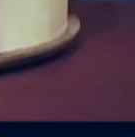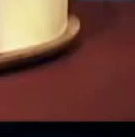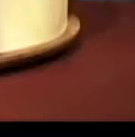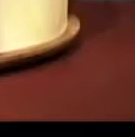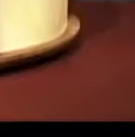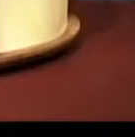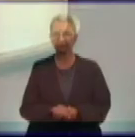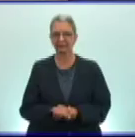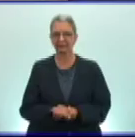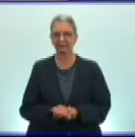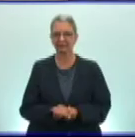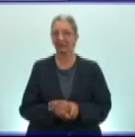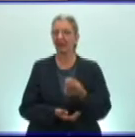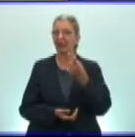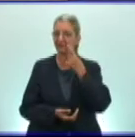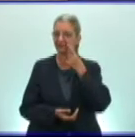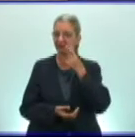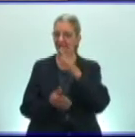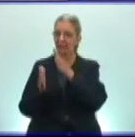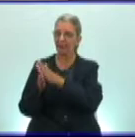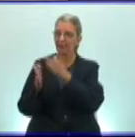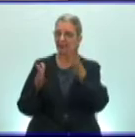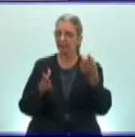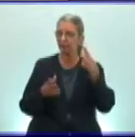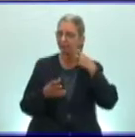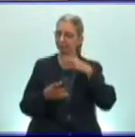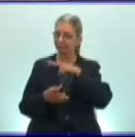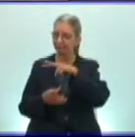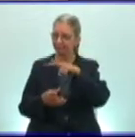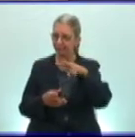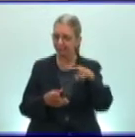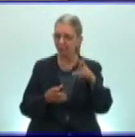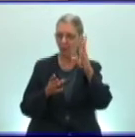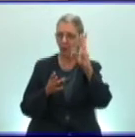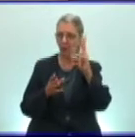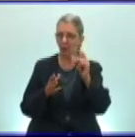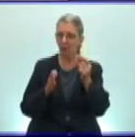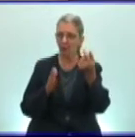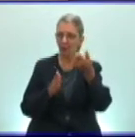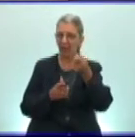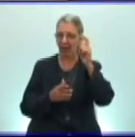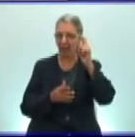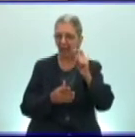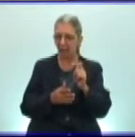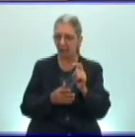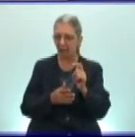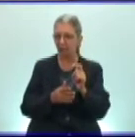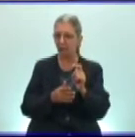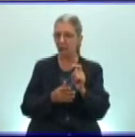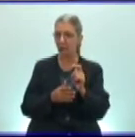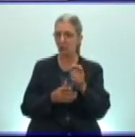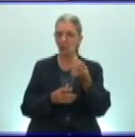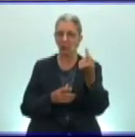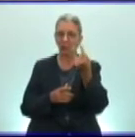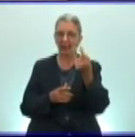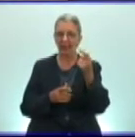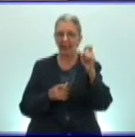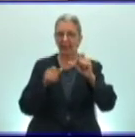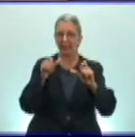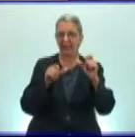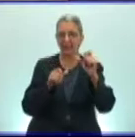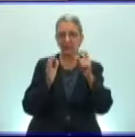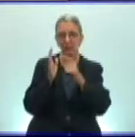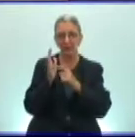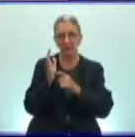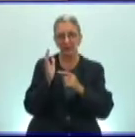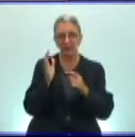Fíjense que a partir de la observación de núcleos de átomos de un elemento químico, toda la información que pudimos extraer. Por supuesto, la